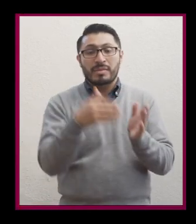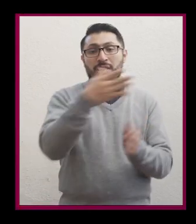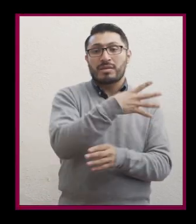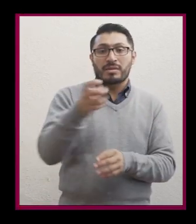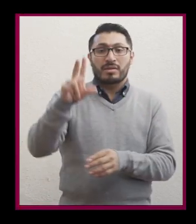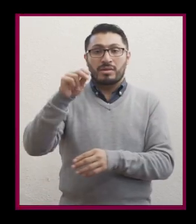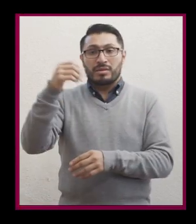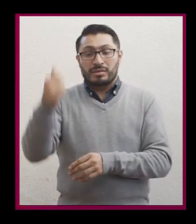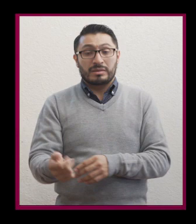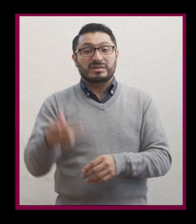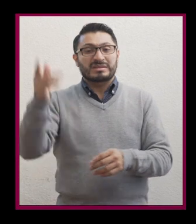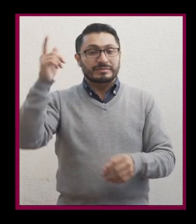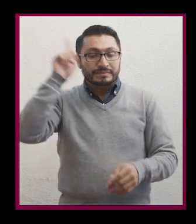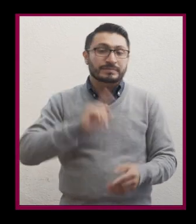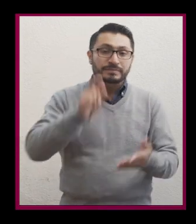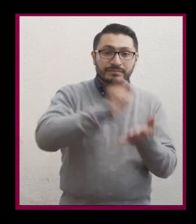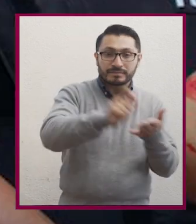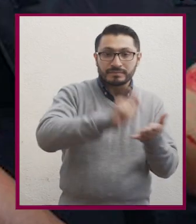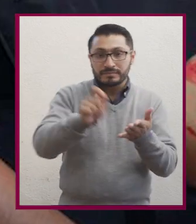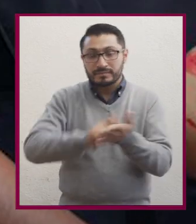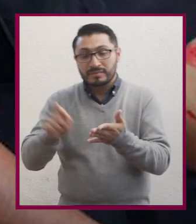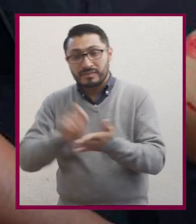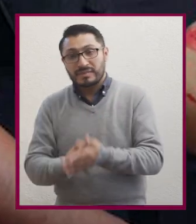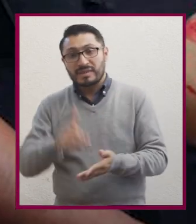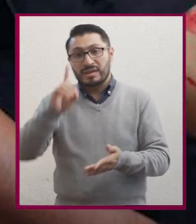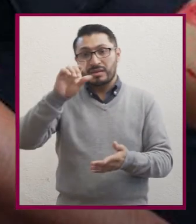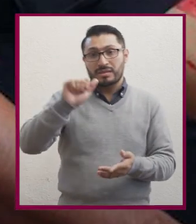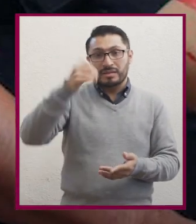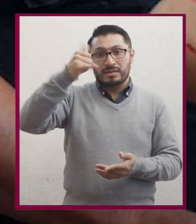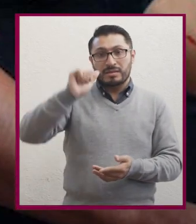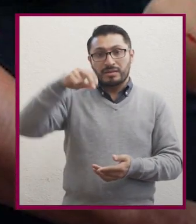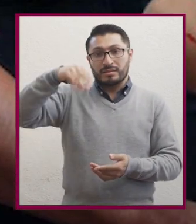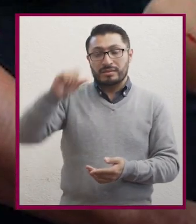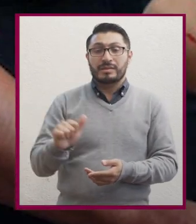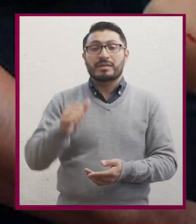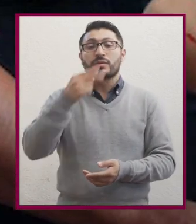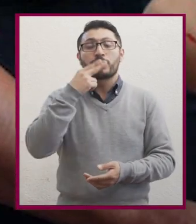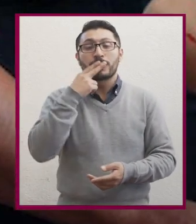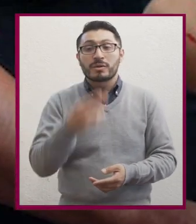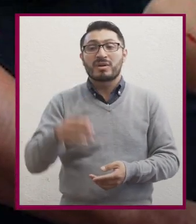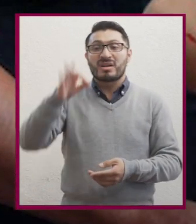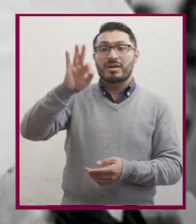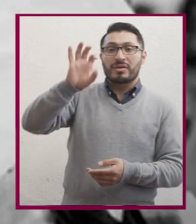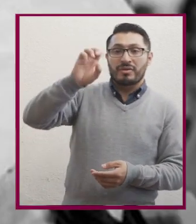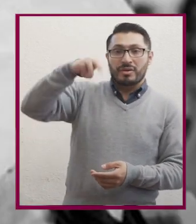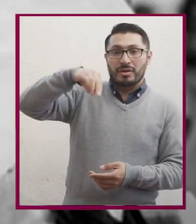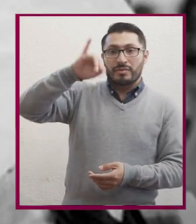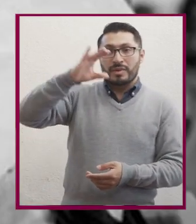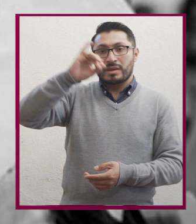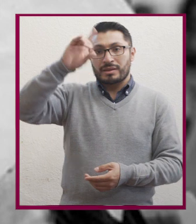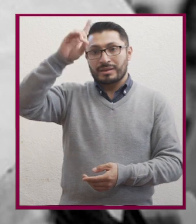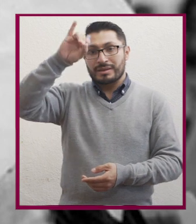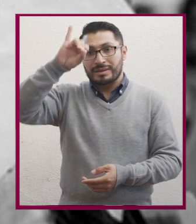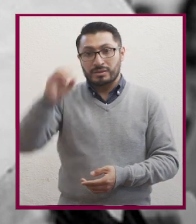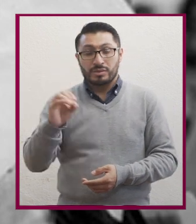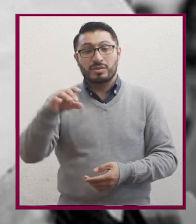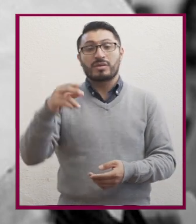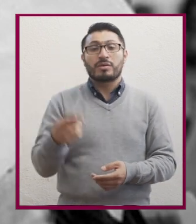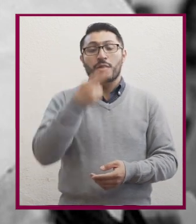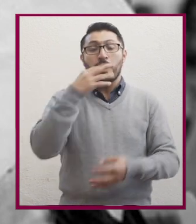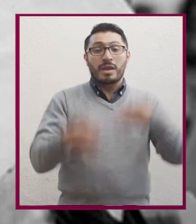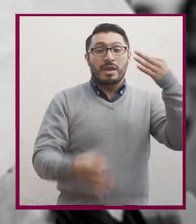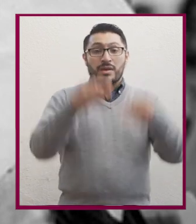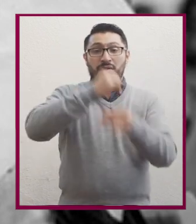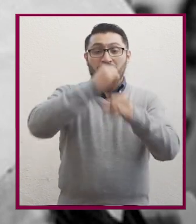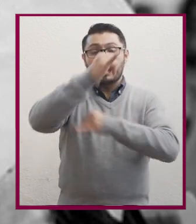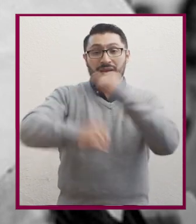la escritora feminista Diana Russell utilizó públicamente el término femicidio en el Tribunal Internacional de Crímenes